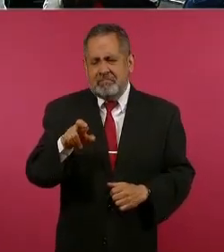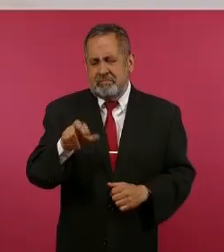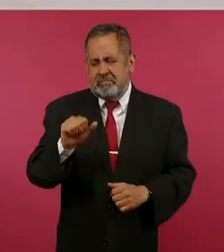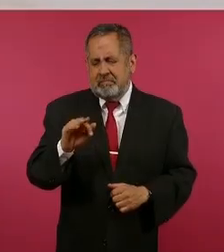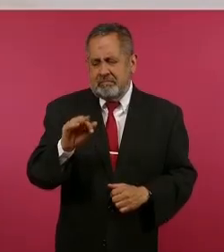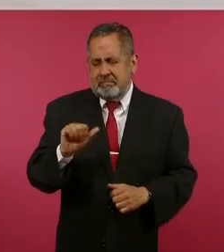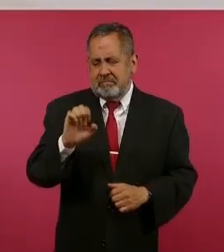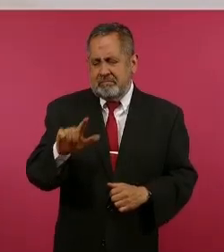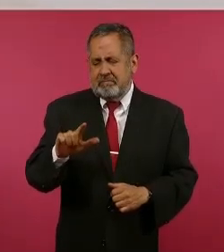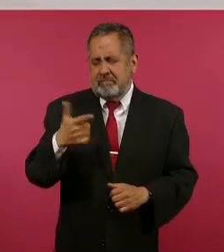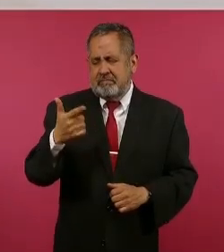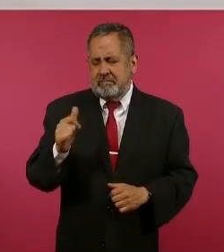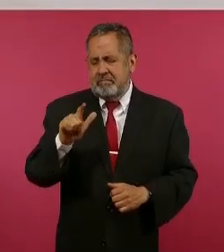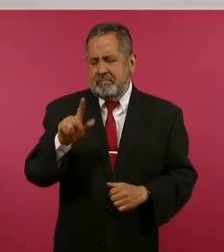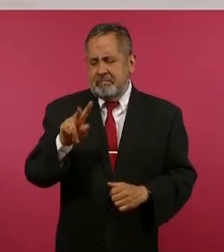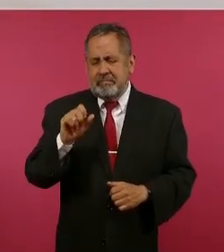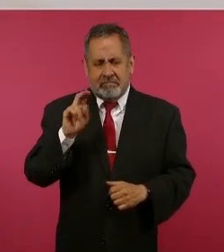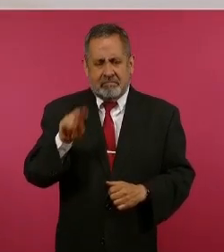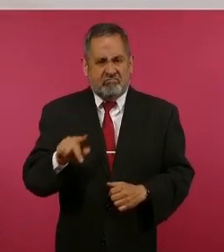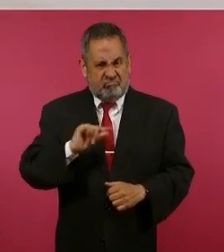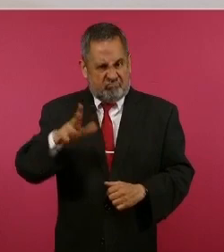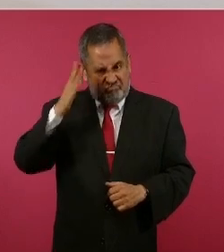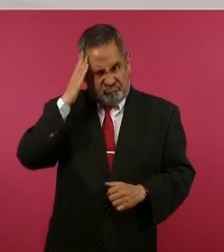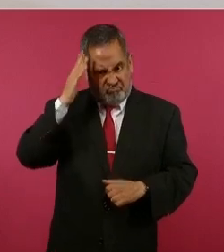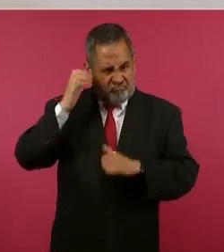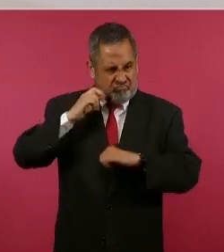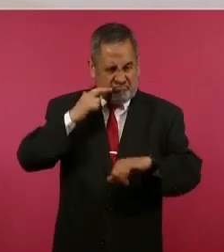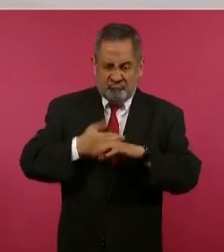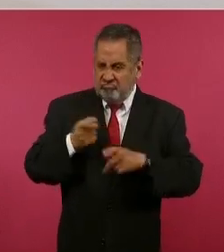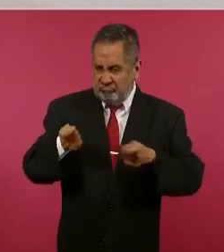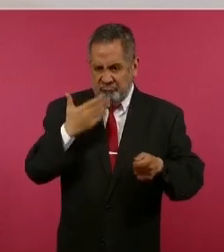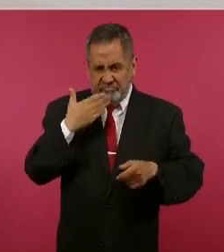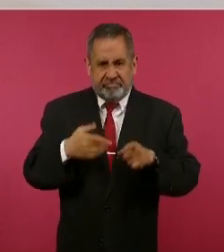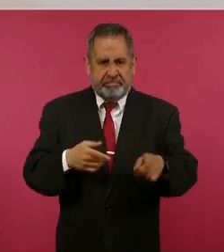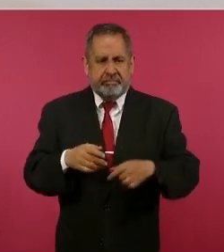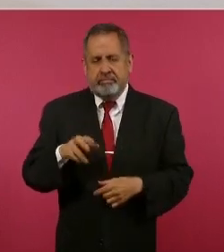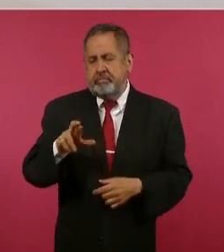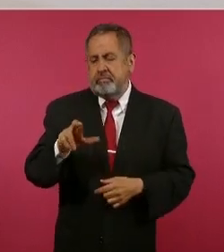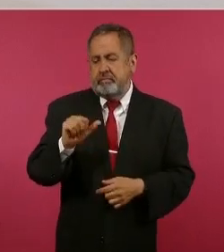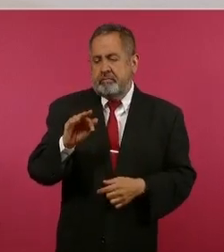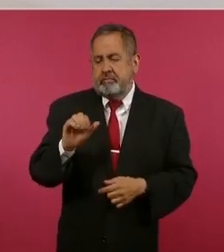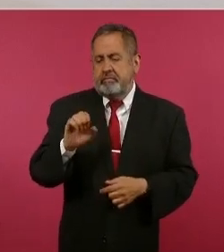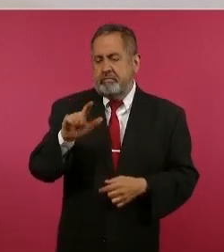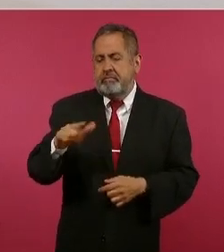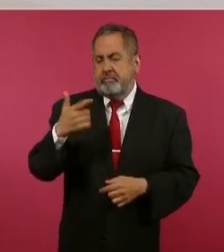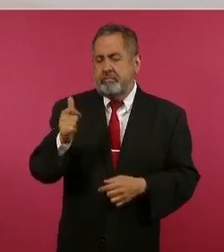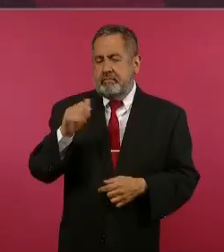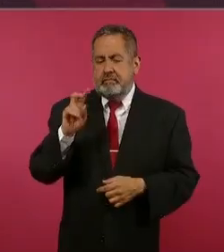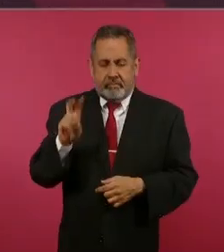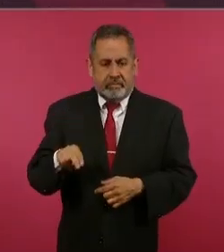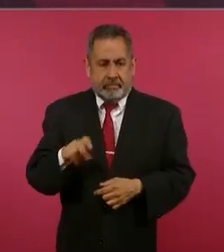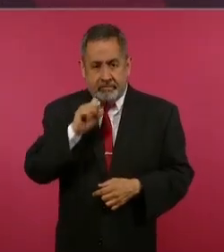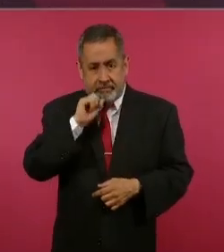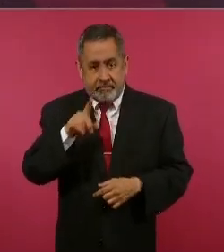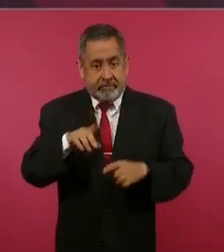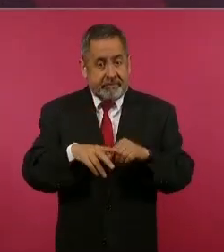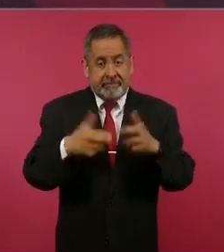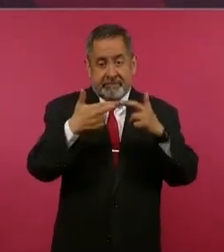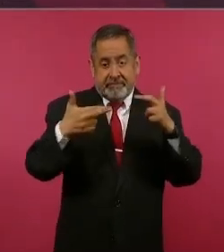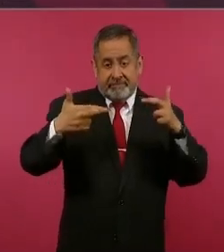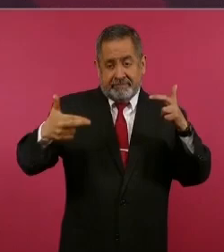Rafael Galván, gran dirigente, Rafael Galván, sino toda la